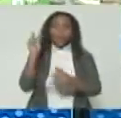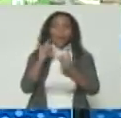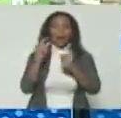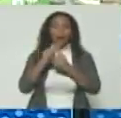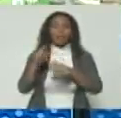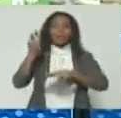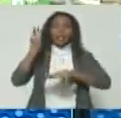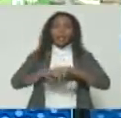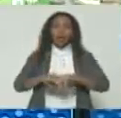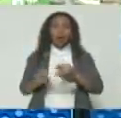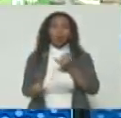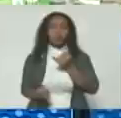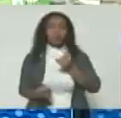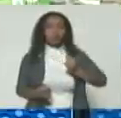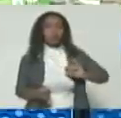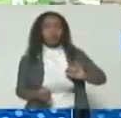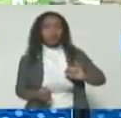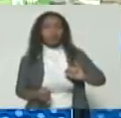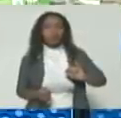sentado aquí a la izquierda.